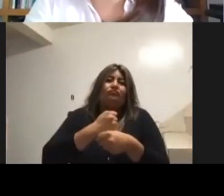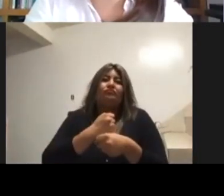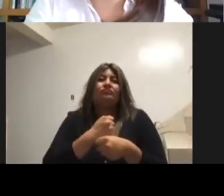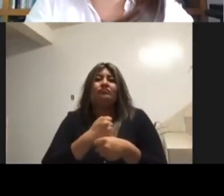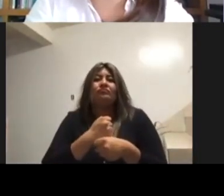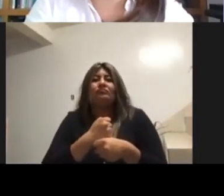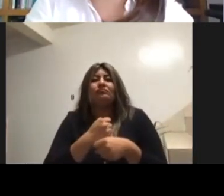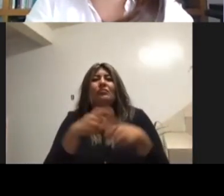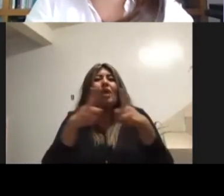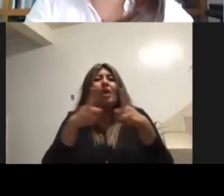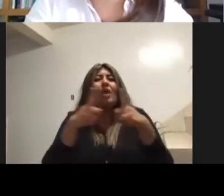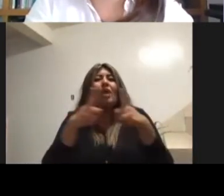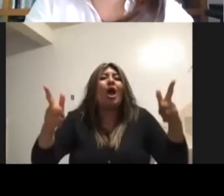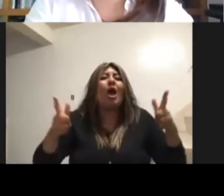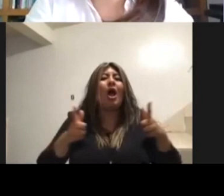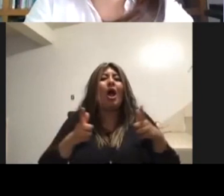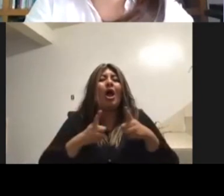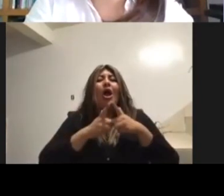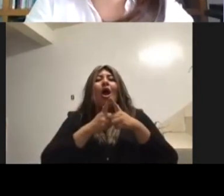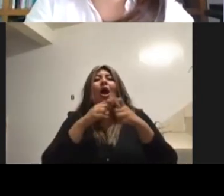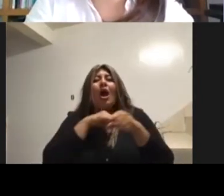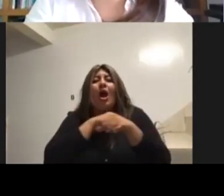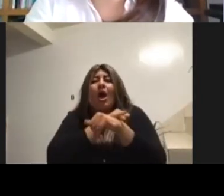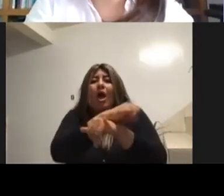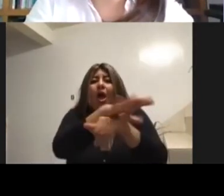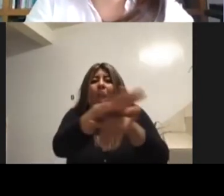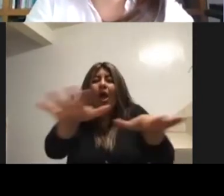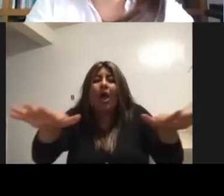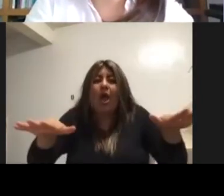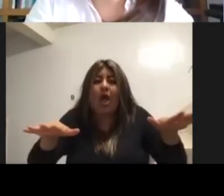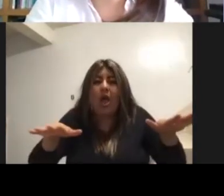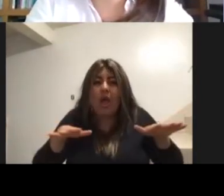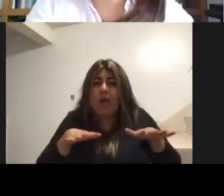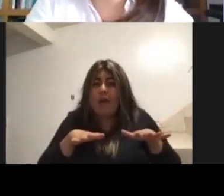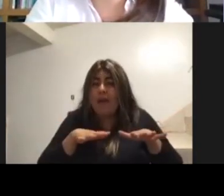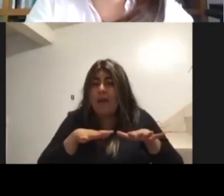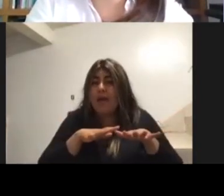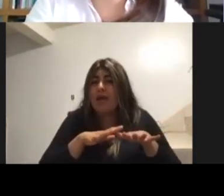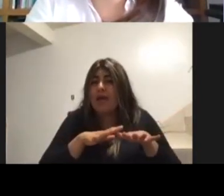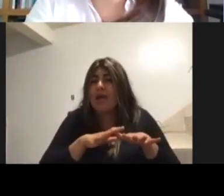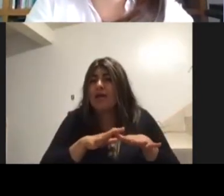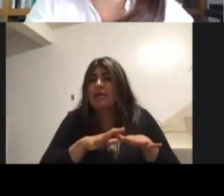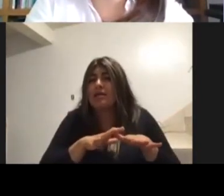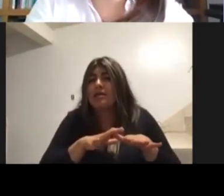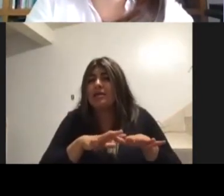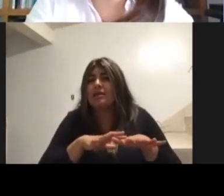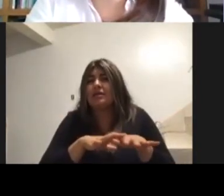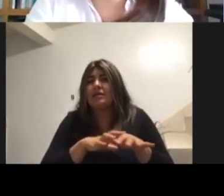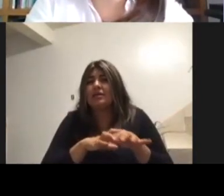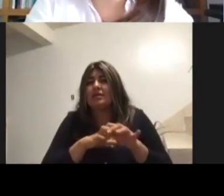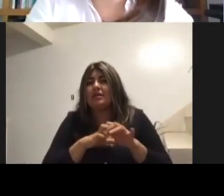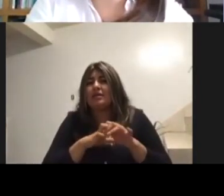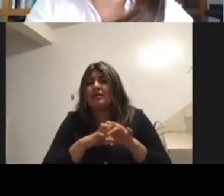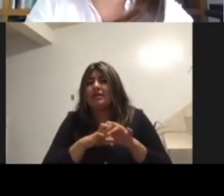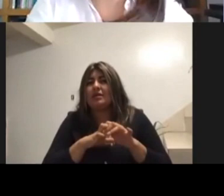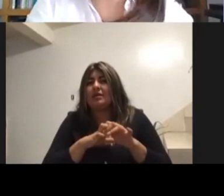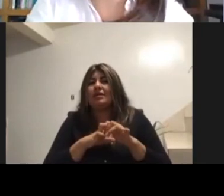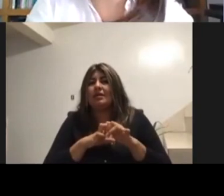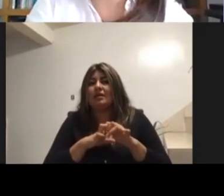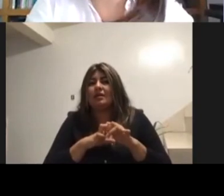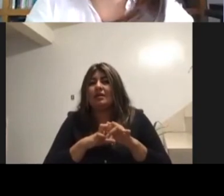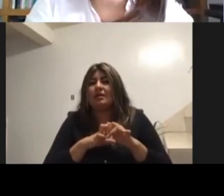grupo de investigación de la OCDE, encabezado por David Instance y con Francisco Benavides,